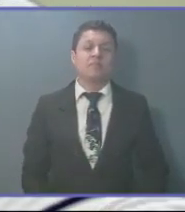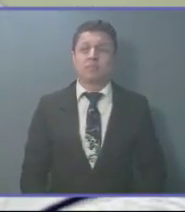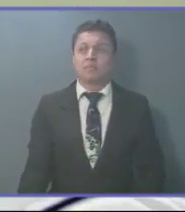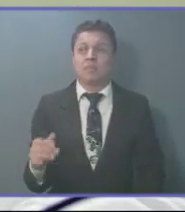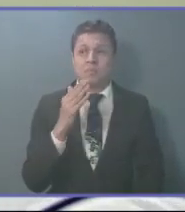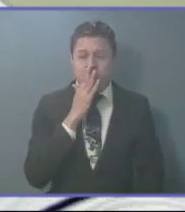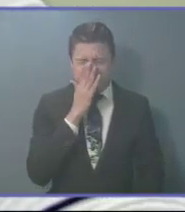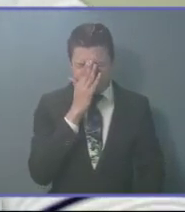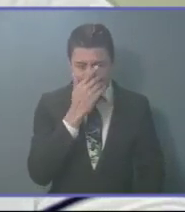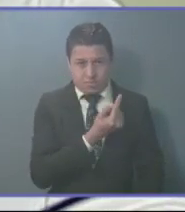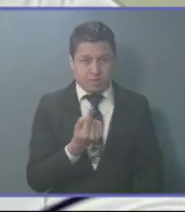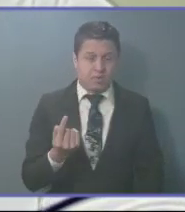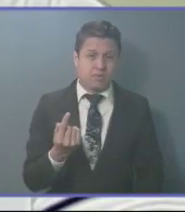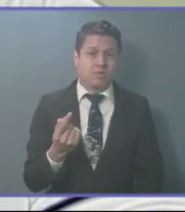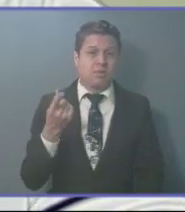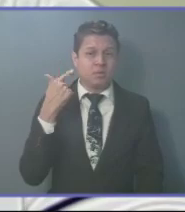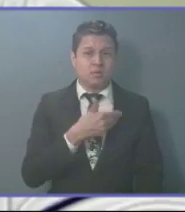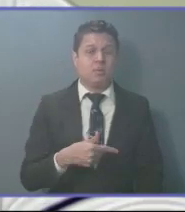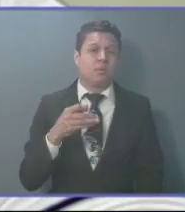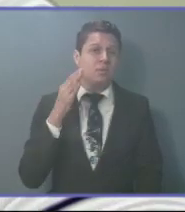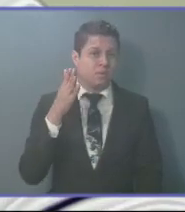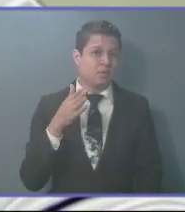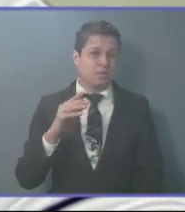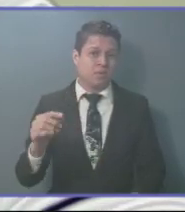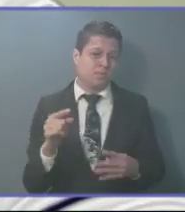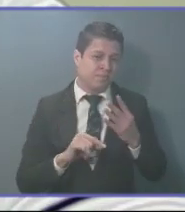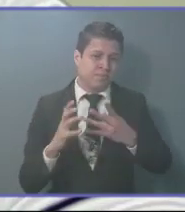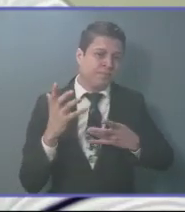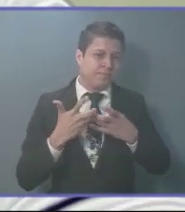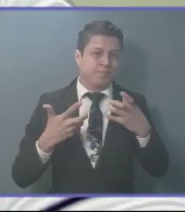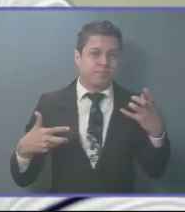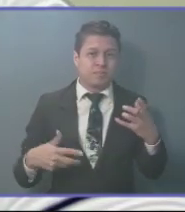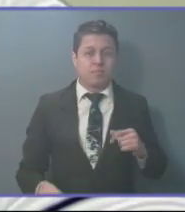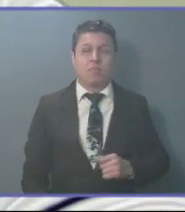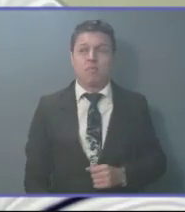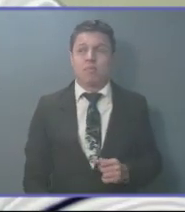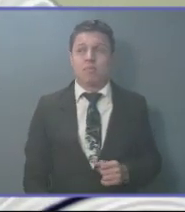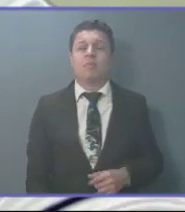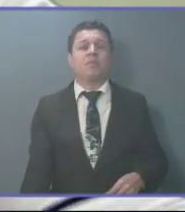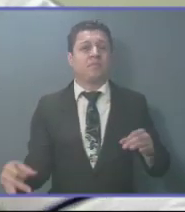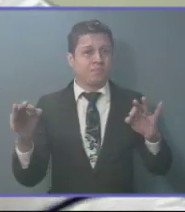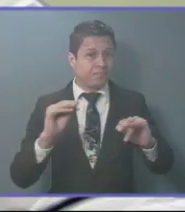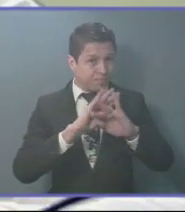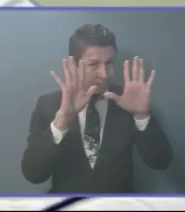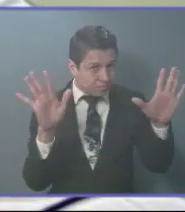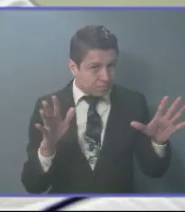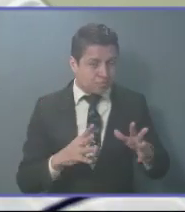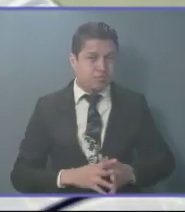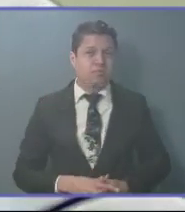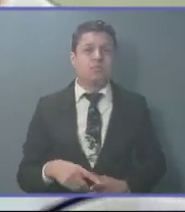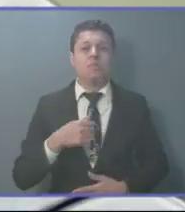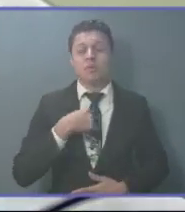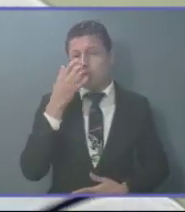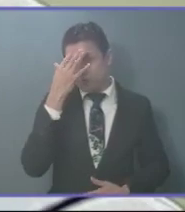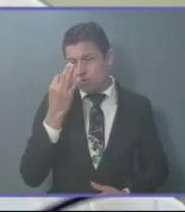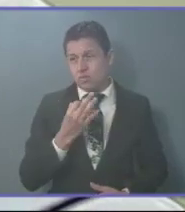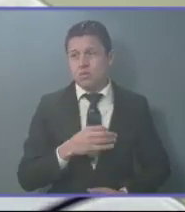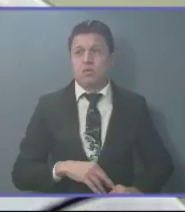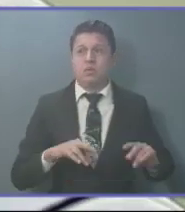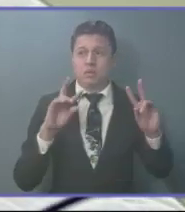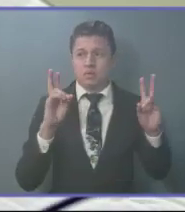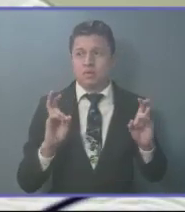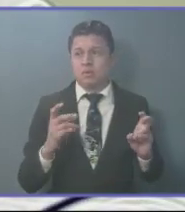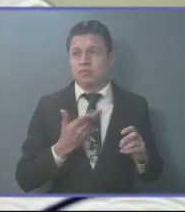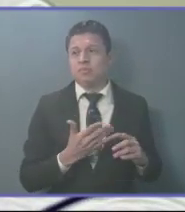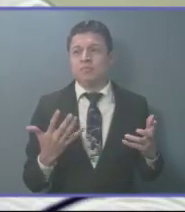los anteriores vetos presidenciales por inconstitucionalidad. Sin duda alguna, creo que hay algunos elementos, y